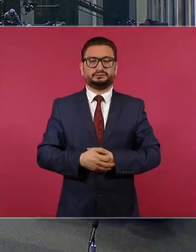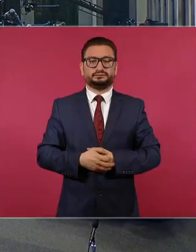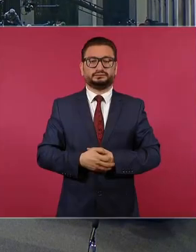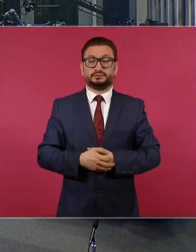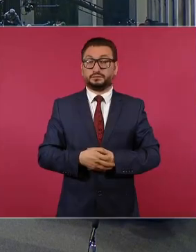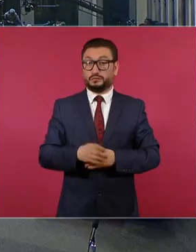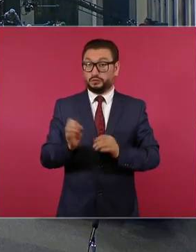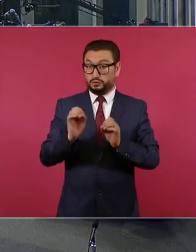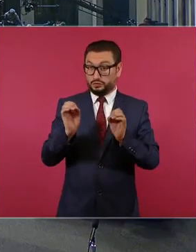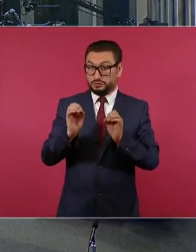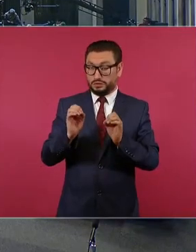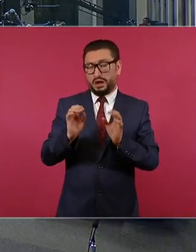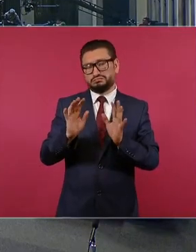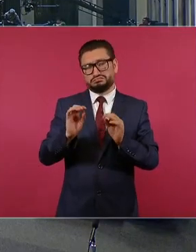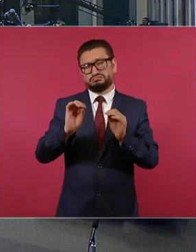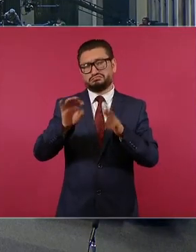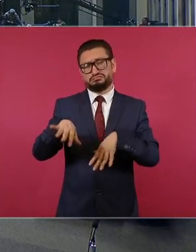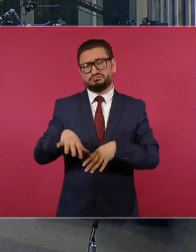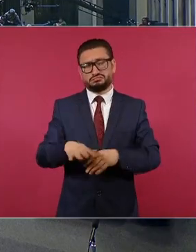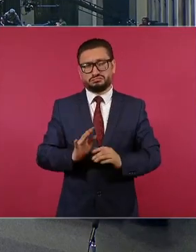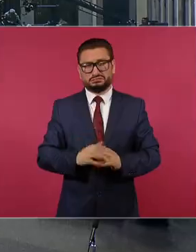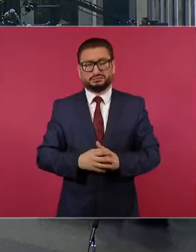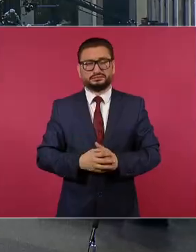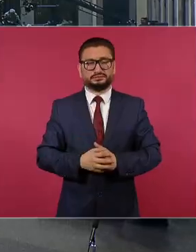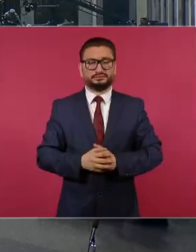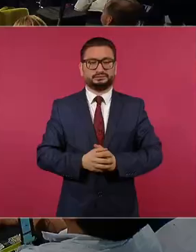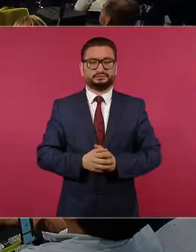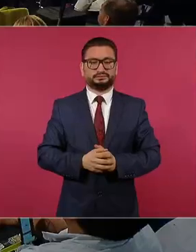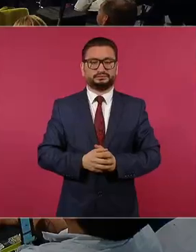Si no, ahí lo dejamos.